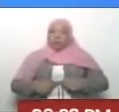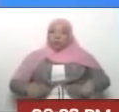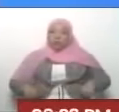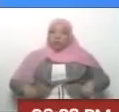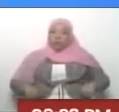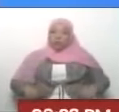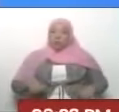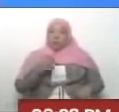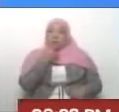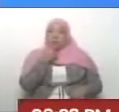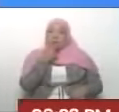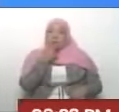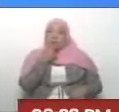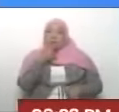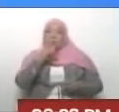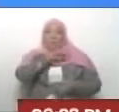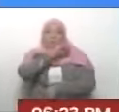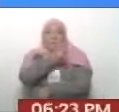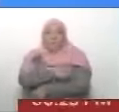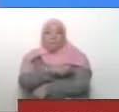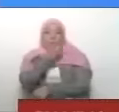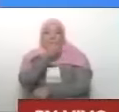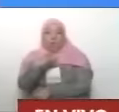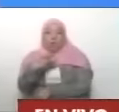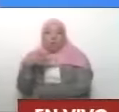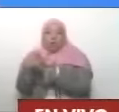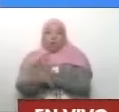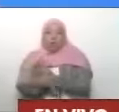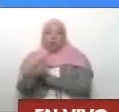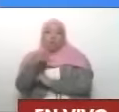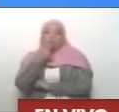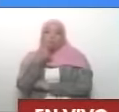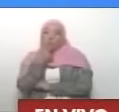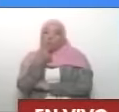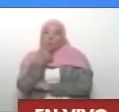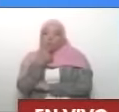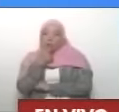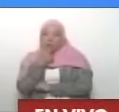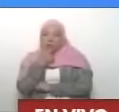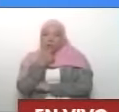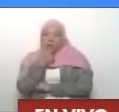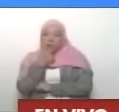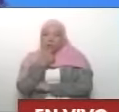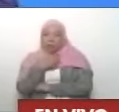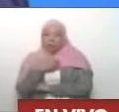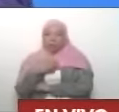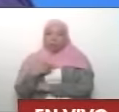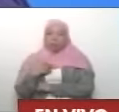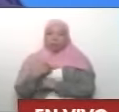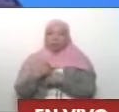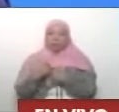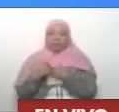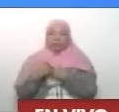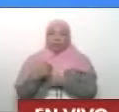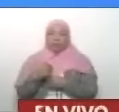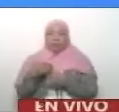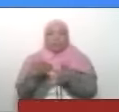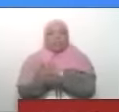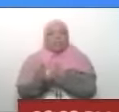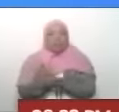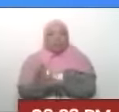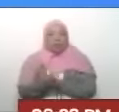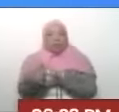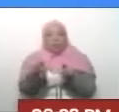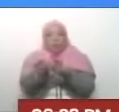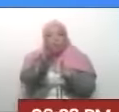inglés? El poder blando. Soft power. Soft power. Soft power. ¿Ves? Que vienen por debajito, pero tienen el